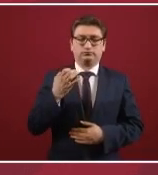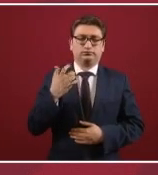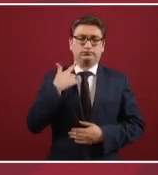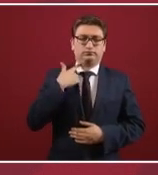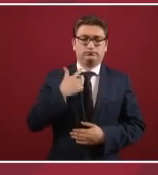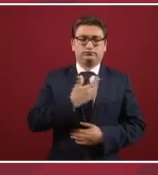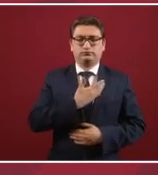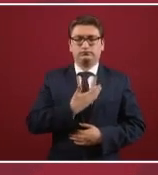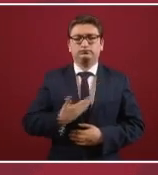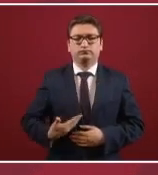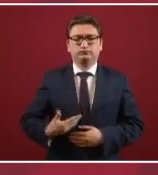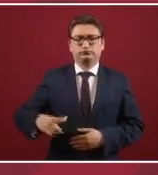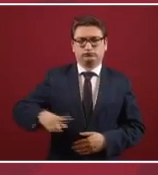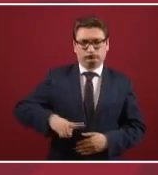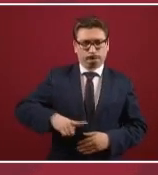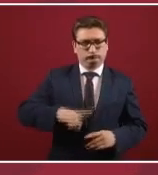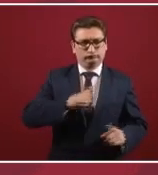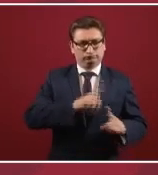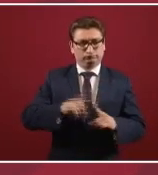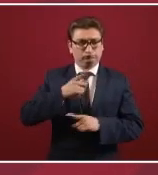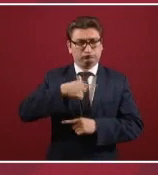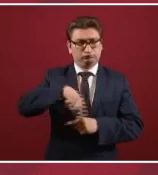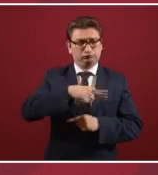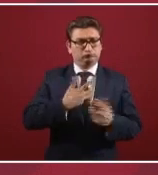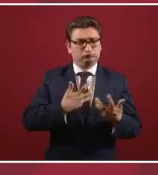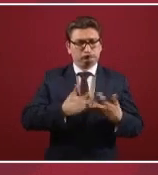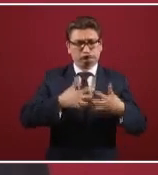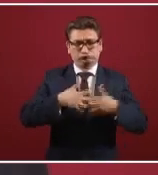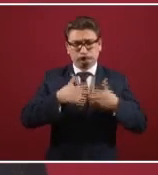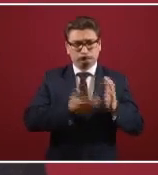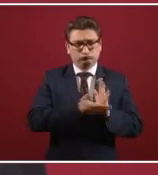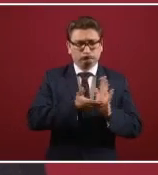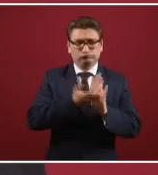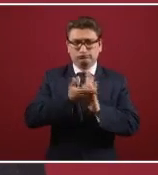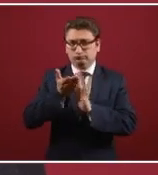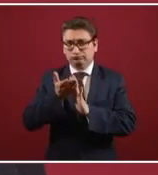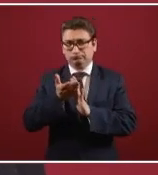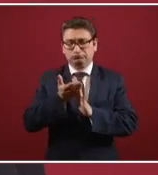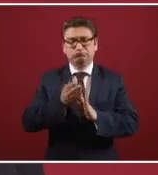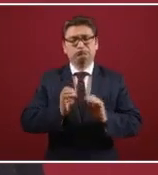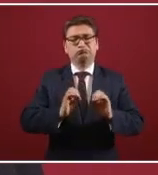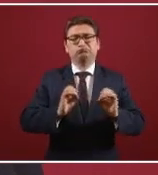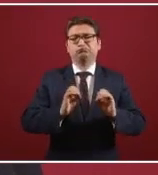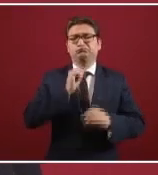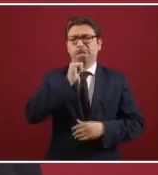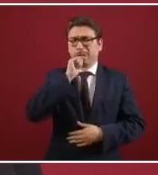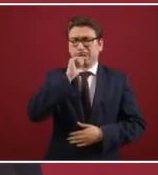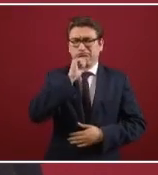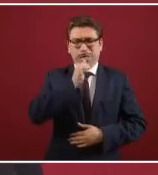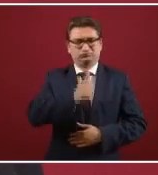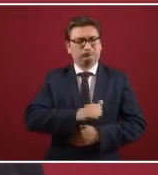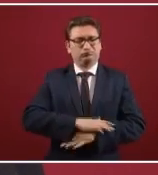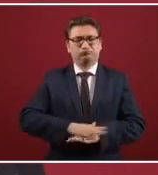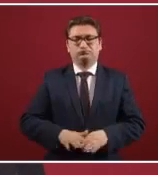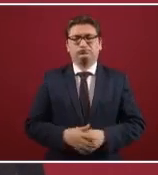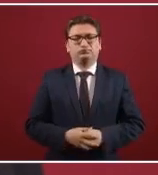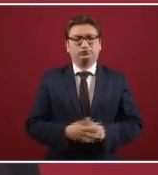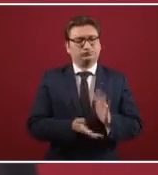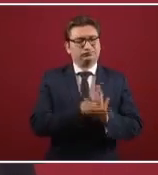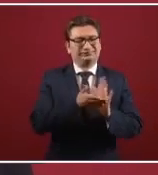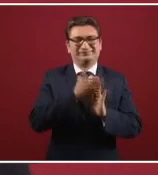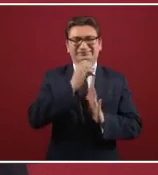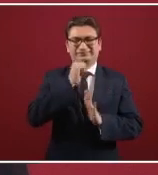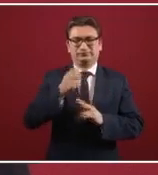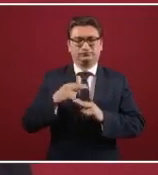no se construyó una sola refinería en